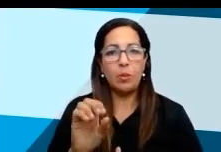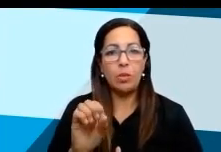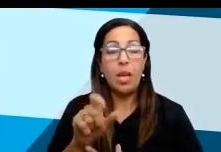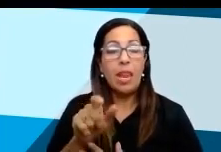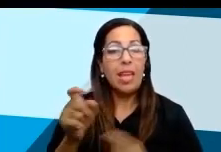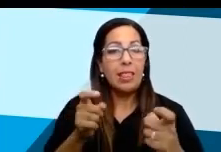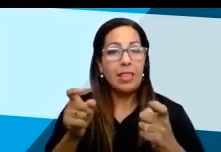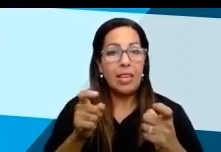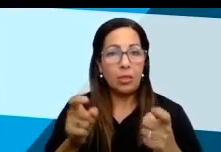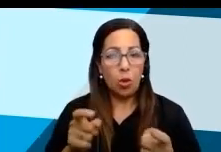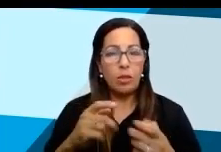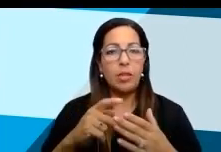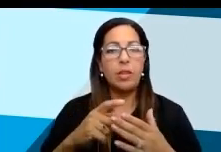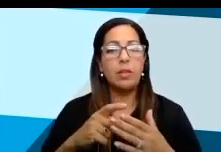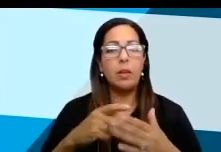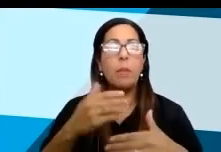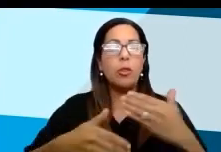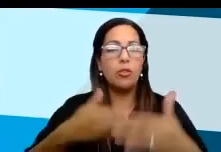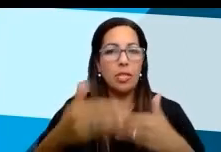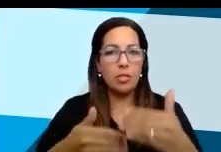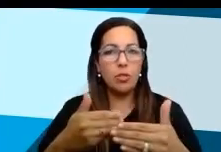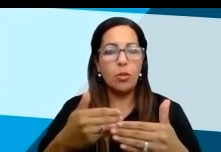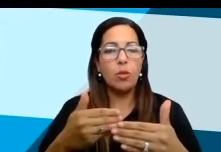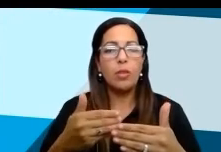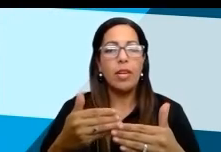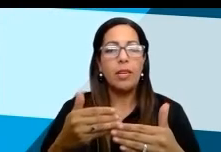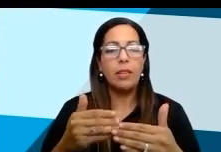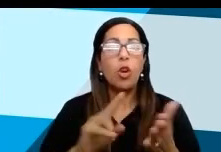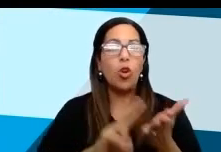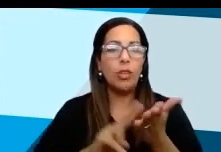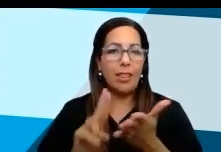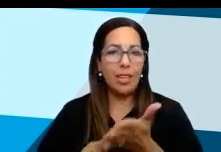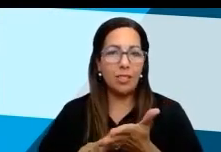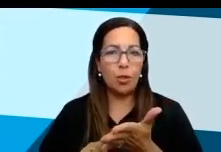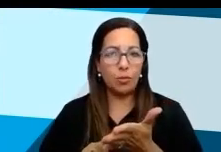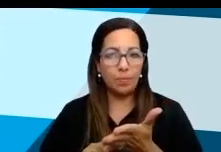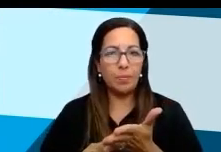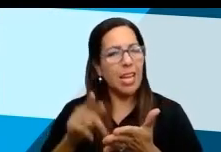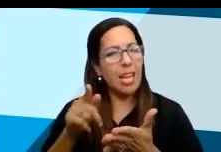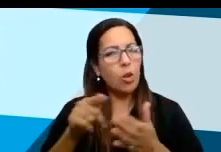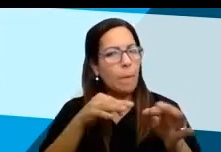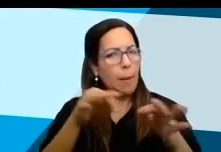proceso del área de procurement o de contratación. Él nos va a dar